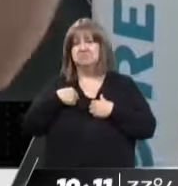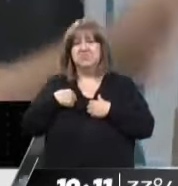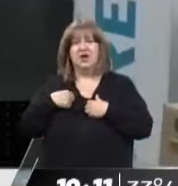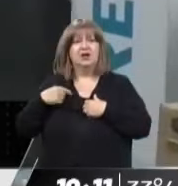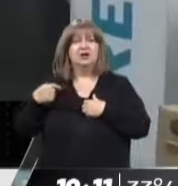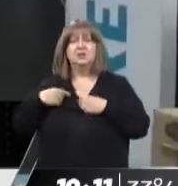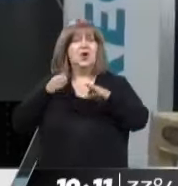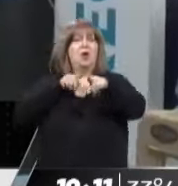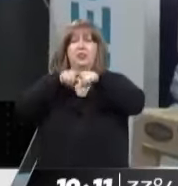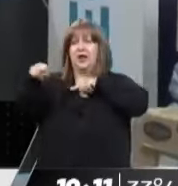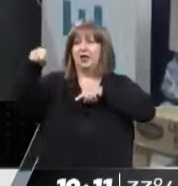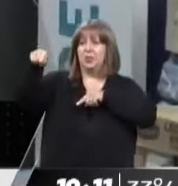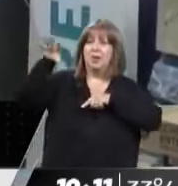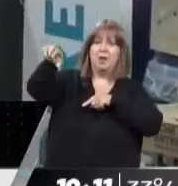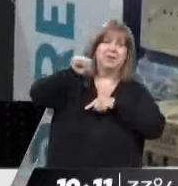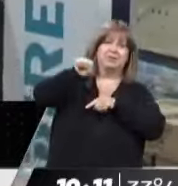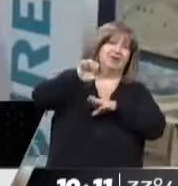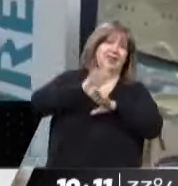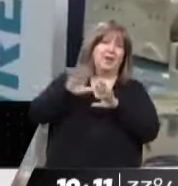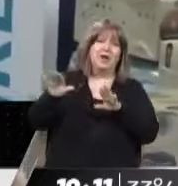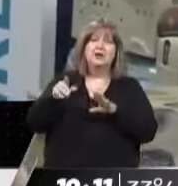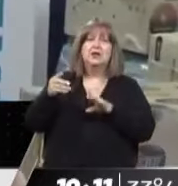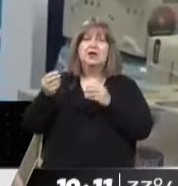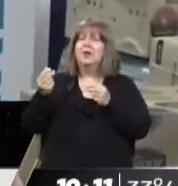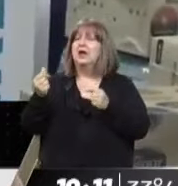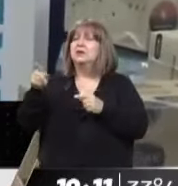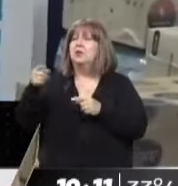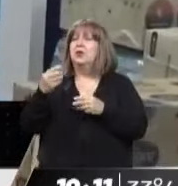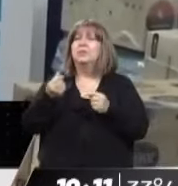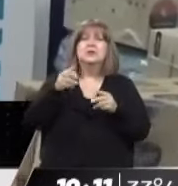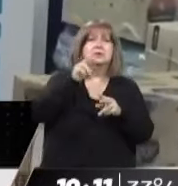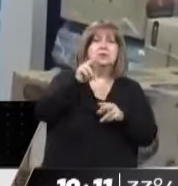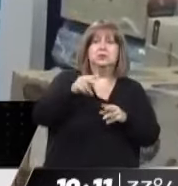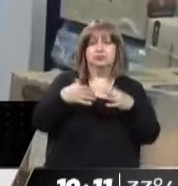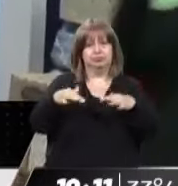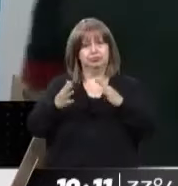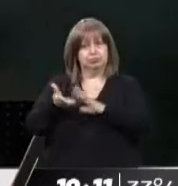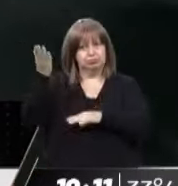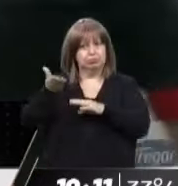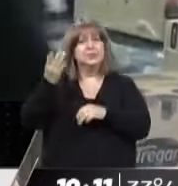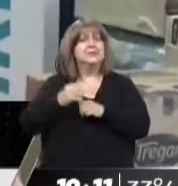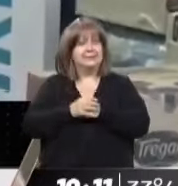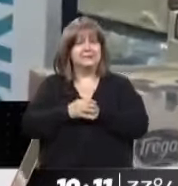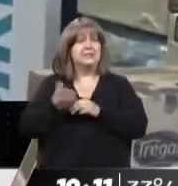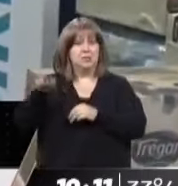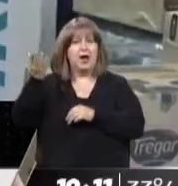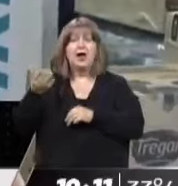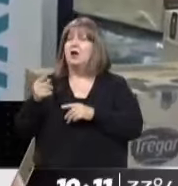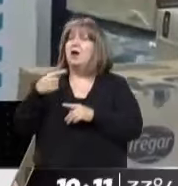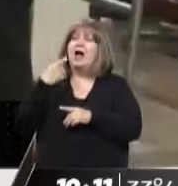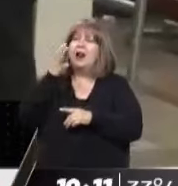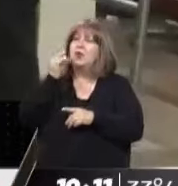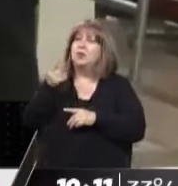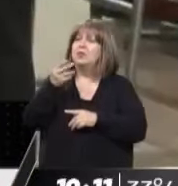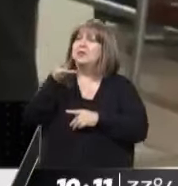No lo tuvo en cuenta. Porque venía lo específico. Venía a buscar otras cosas. ¿Y en los precios cómo los encontró? Obviamente más caros. ¿Mucho más caros? ¿Algún producto en